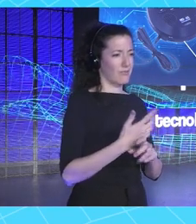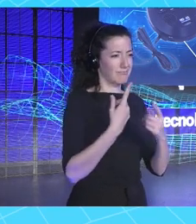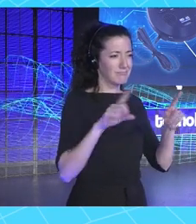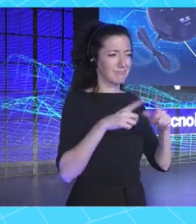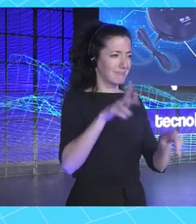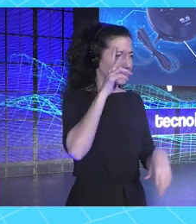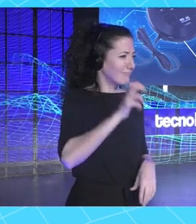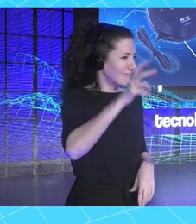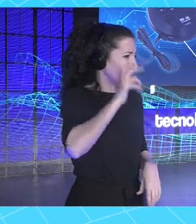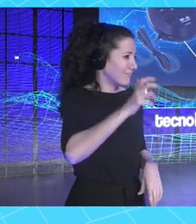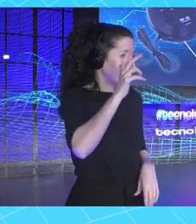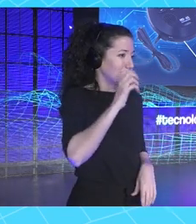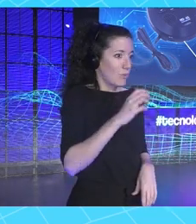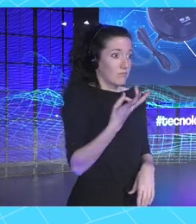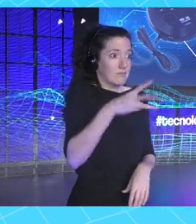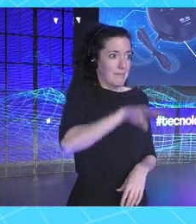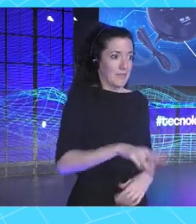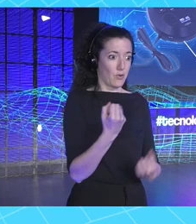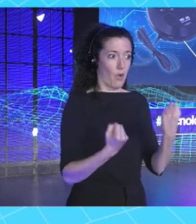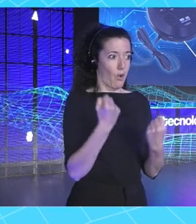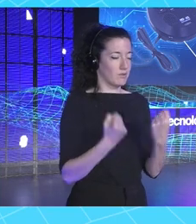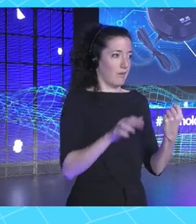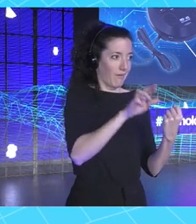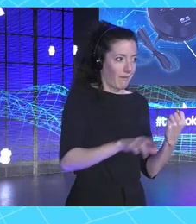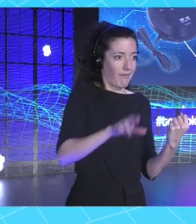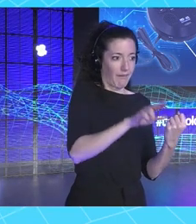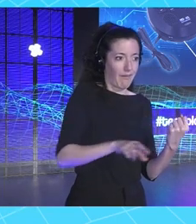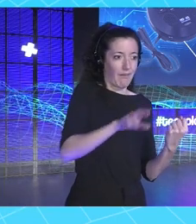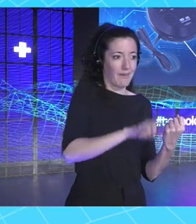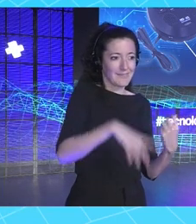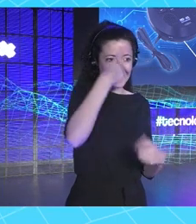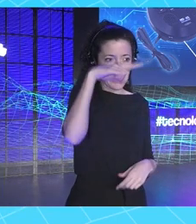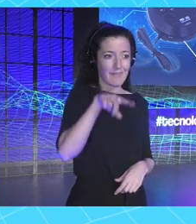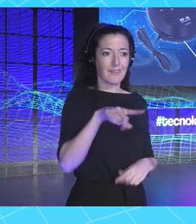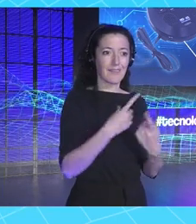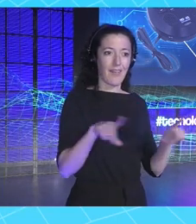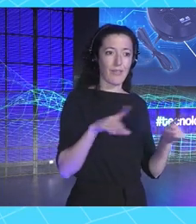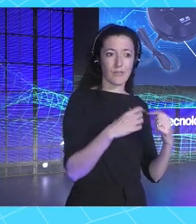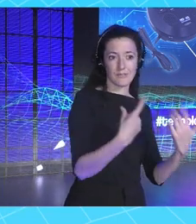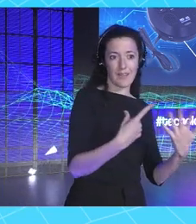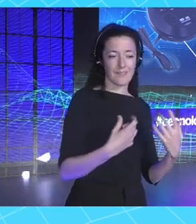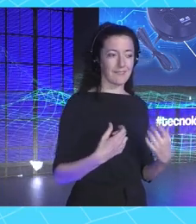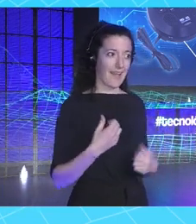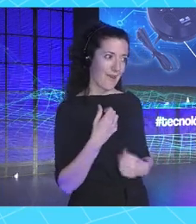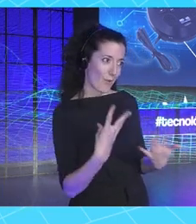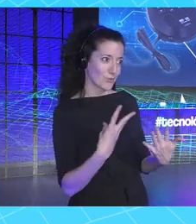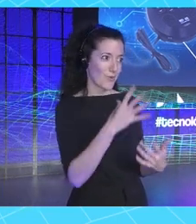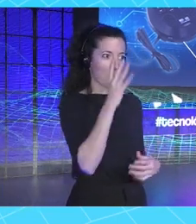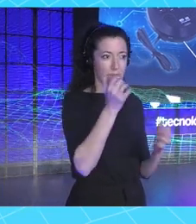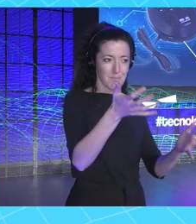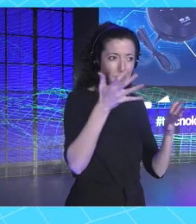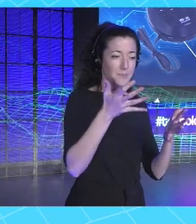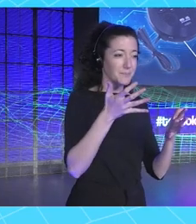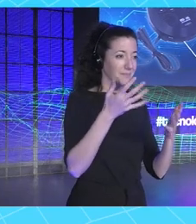metía en el coche y se quedaba tres meses en el coche y tú decías la canción 6 la canción 5 la canción 8 la que más te gustaba es la que más ponías pero escuchabas todas las canciones